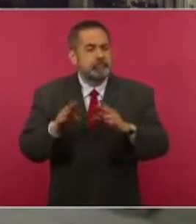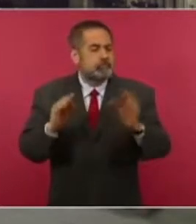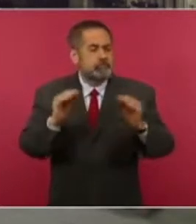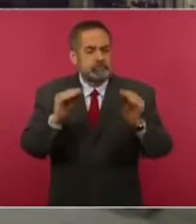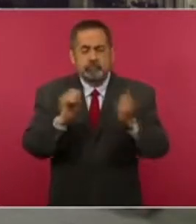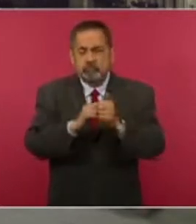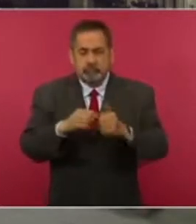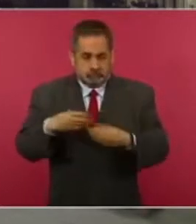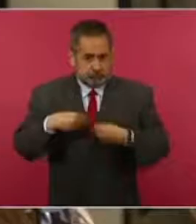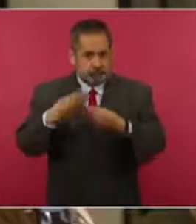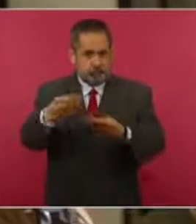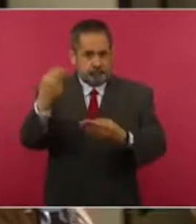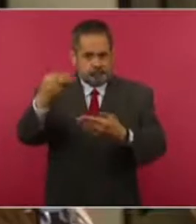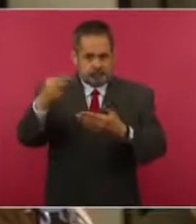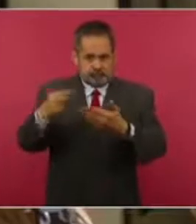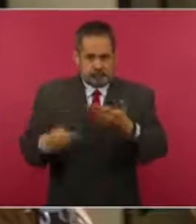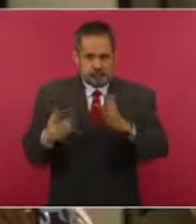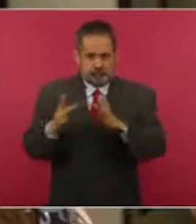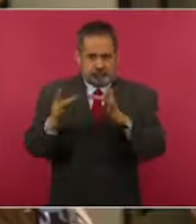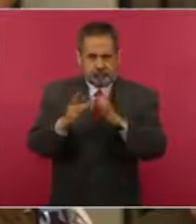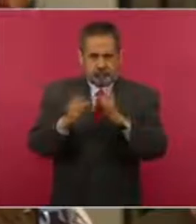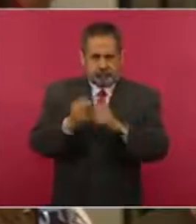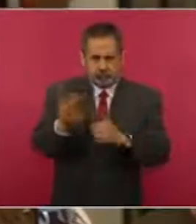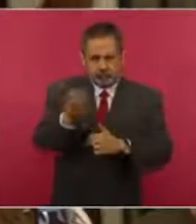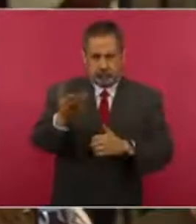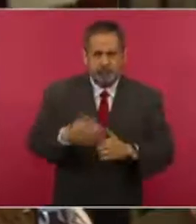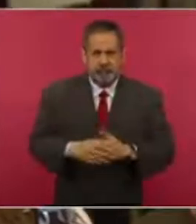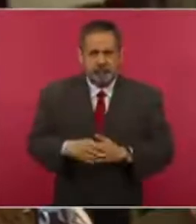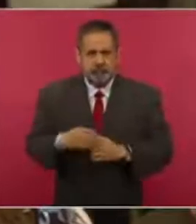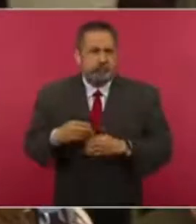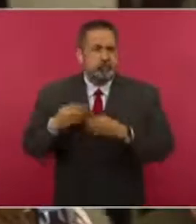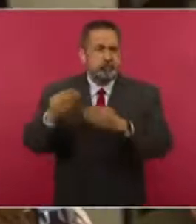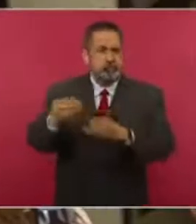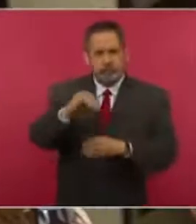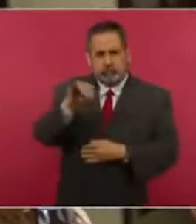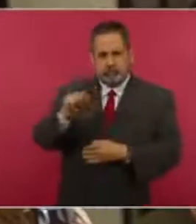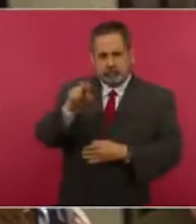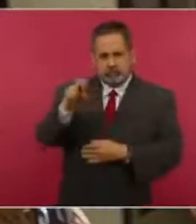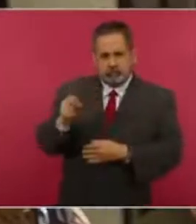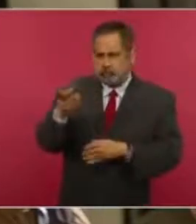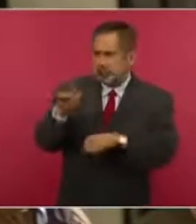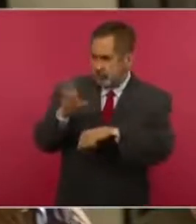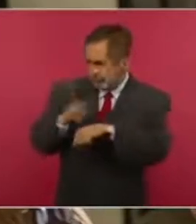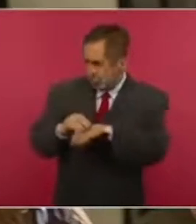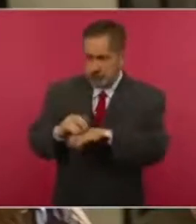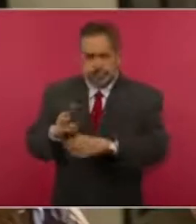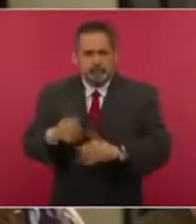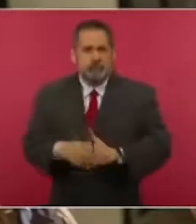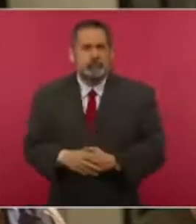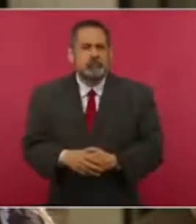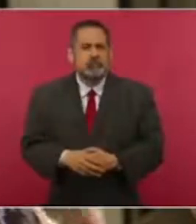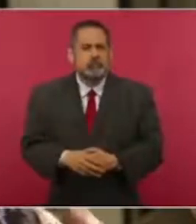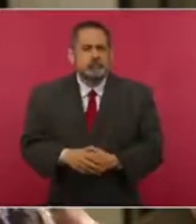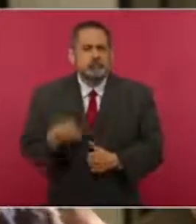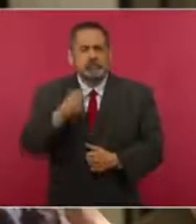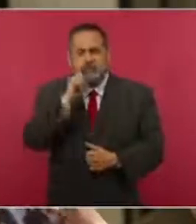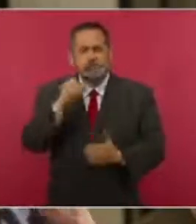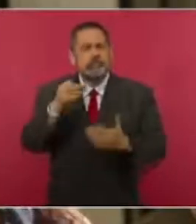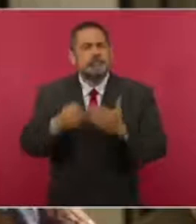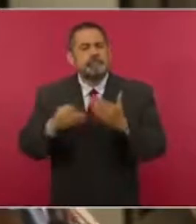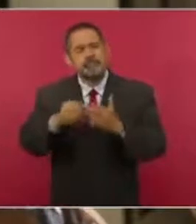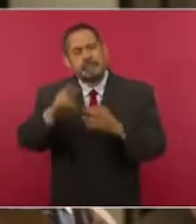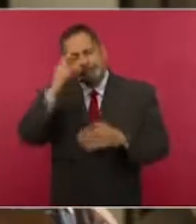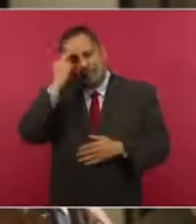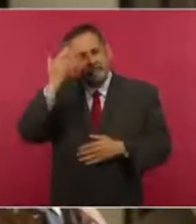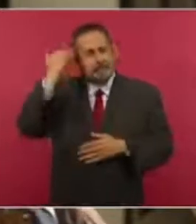la exportadora de sal y pues que no han cumplido. ¿Se lo podría pasar a Jesús Ramírez? Sí. ¿Me da permiso? Sí. Y quedó pendiente también la última vez